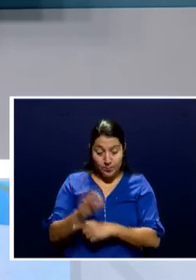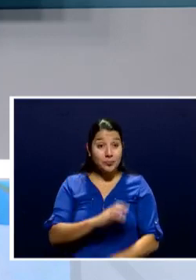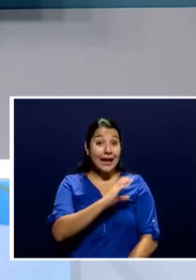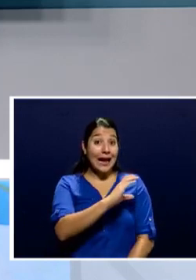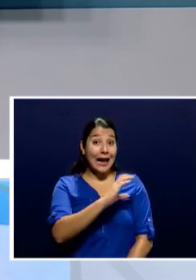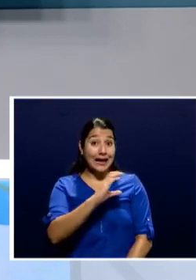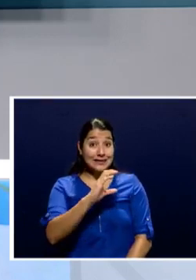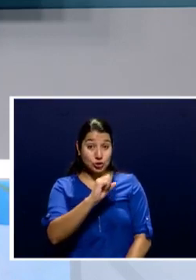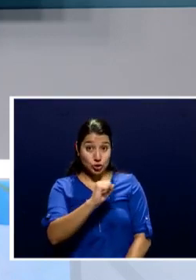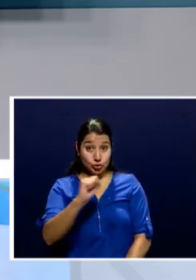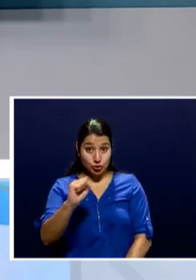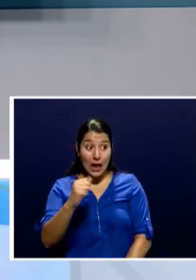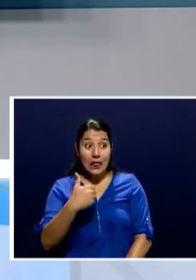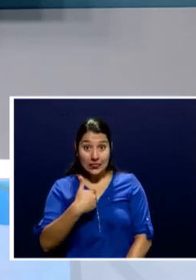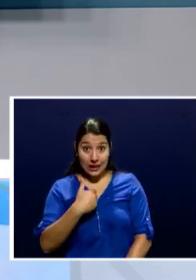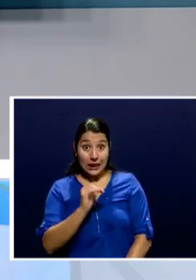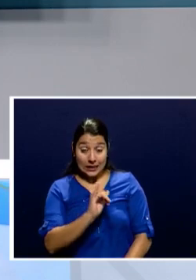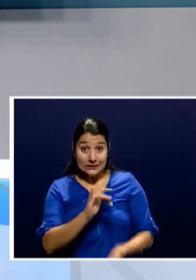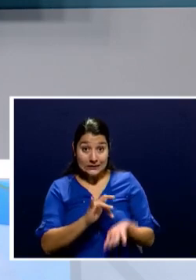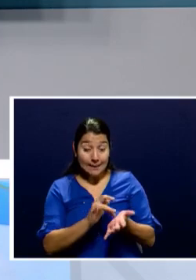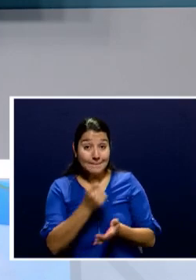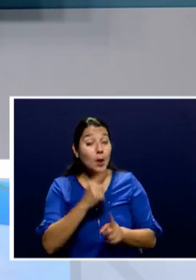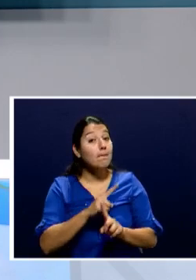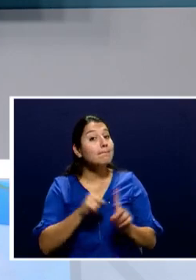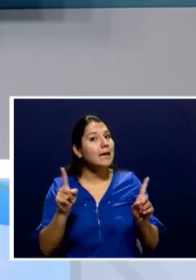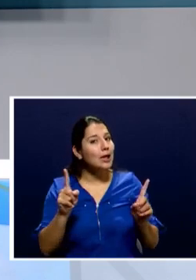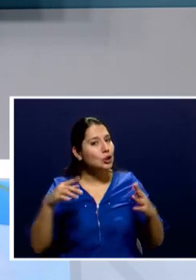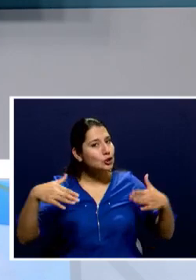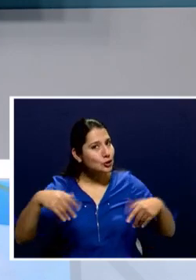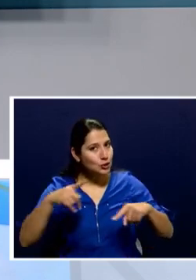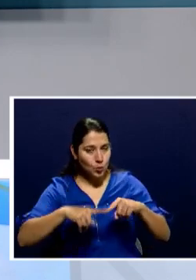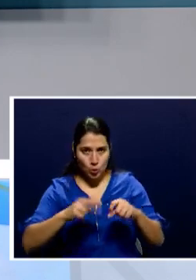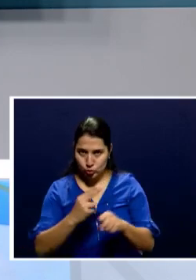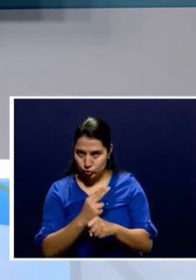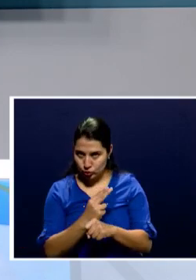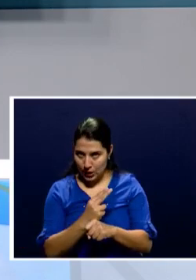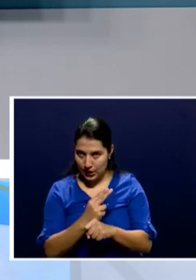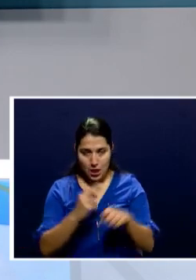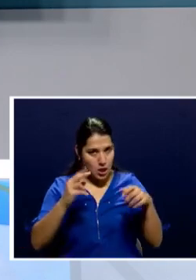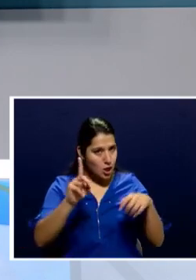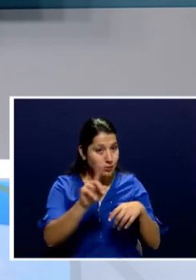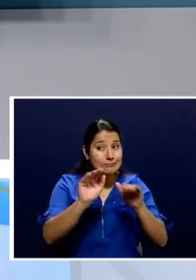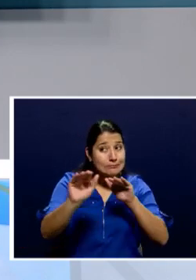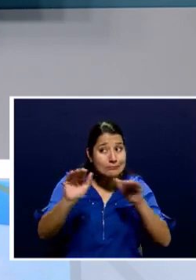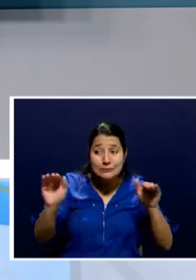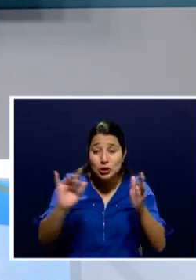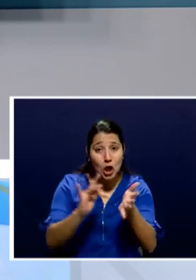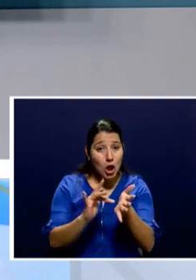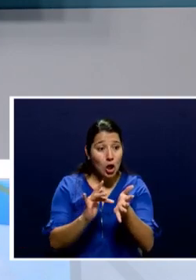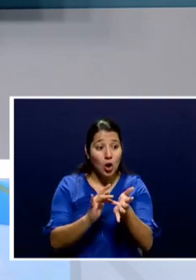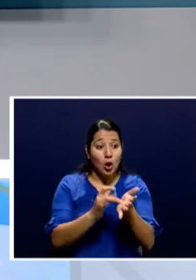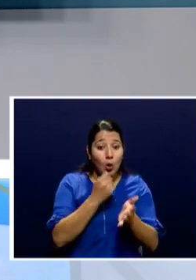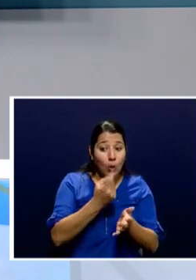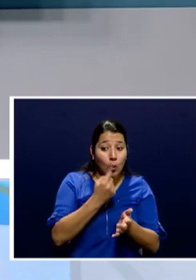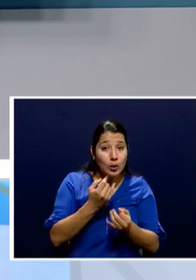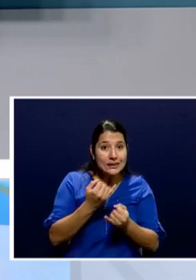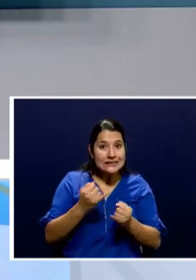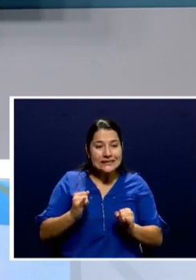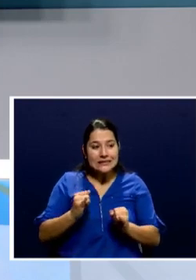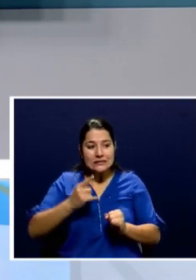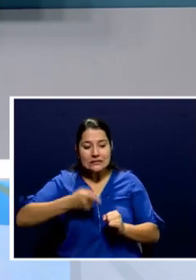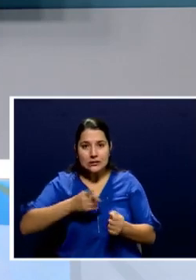Social cuenta con este medicamento, sin embargo, piden a la población no automedicarse, porque aún no hay estudios